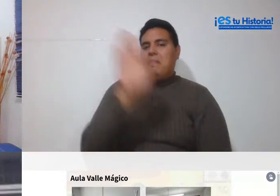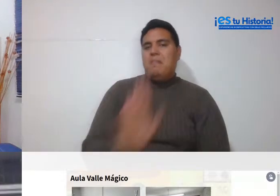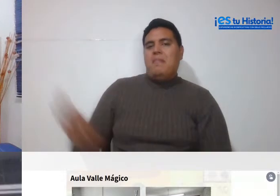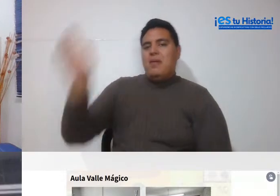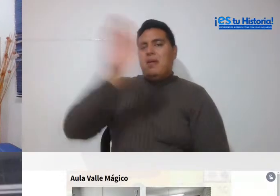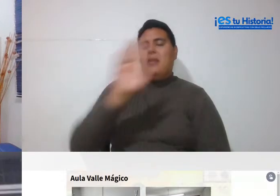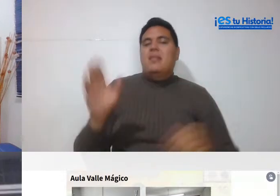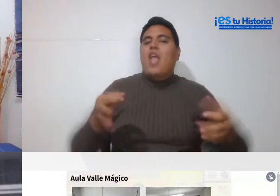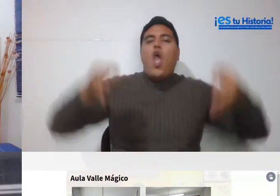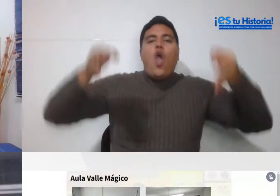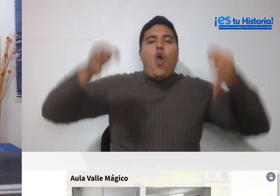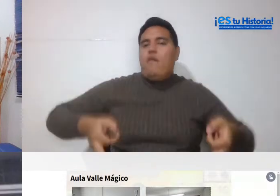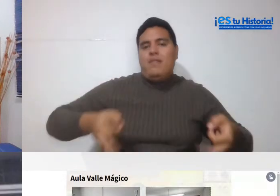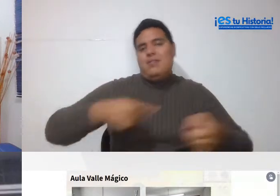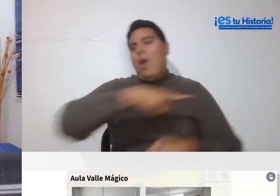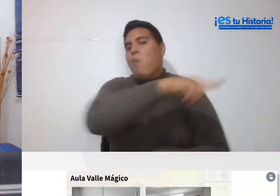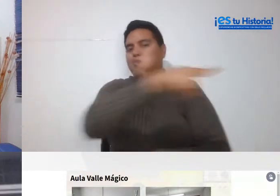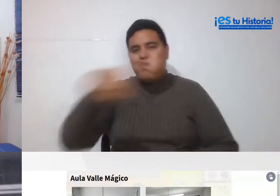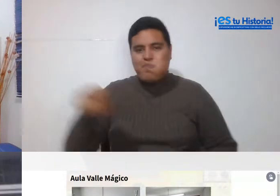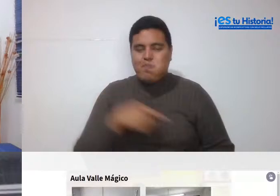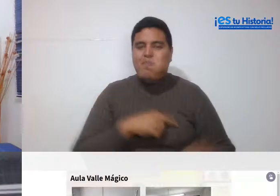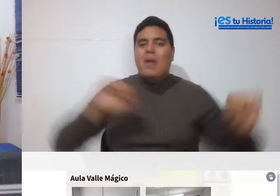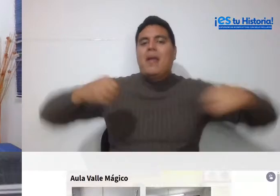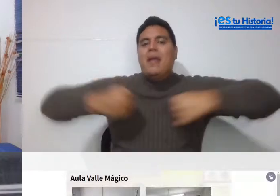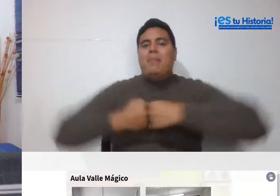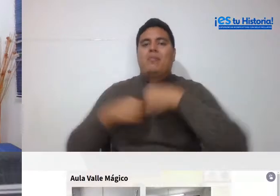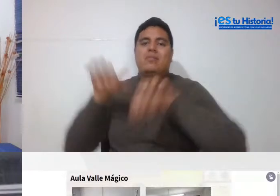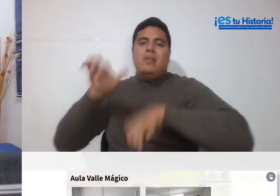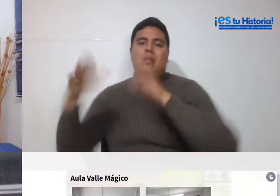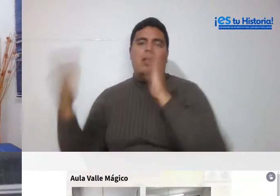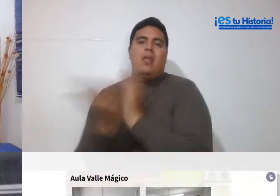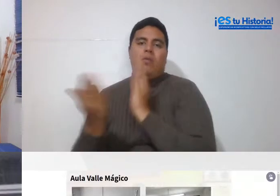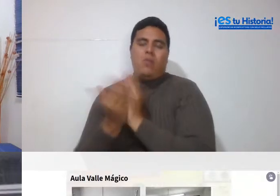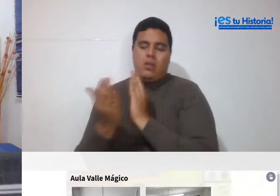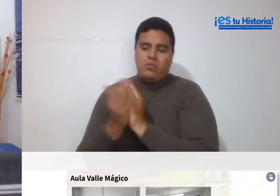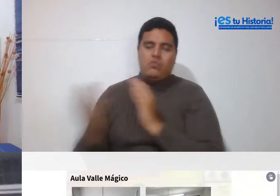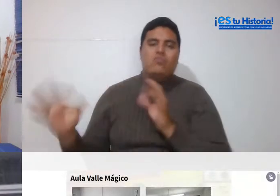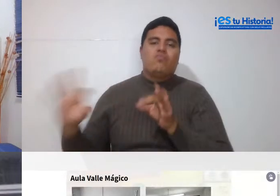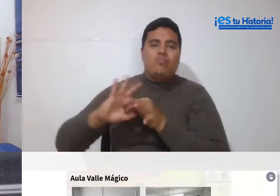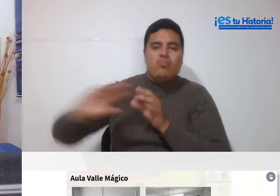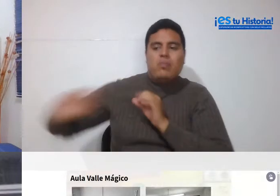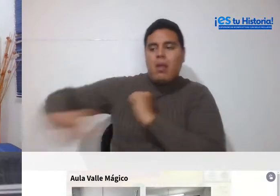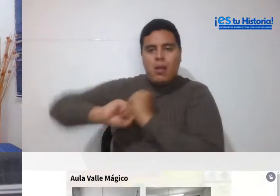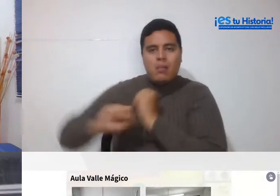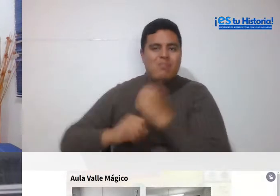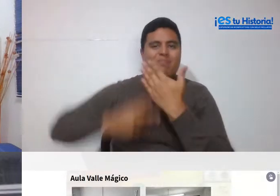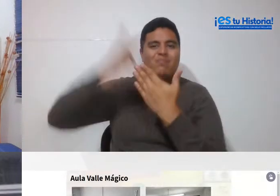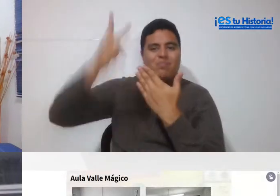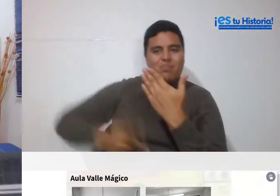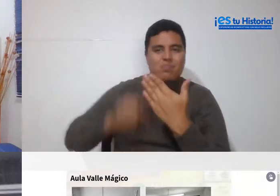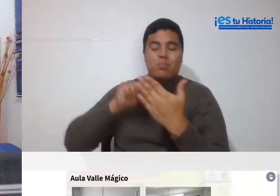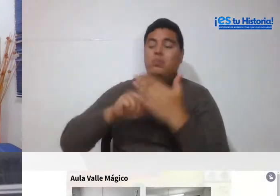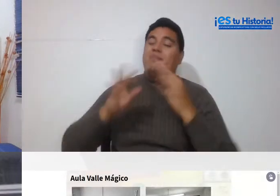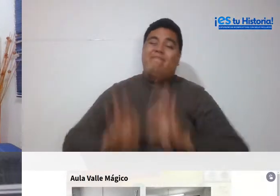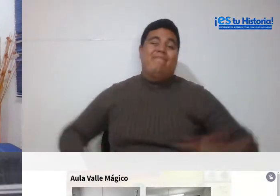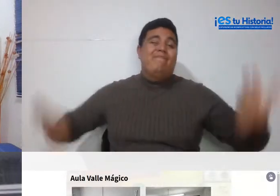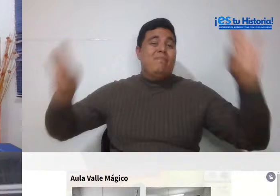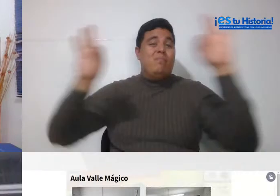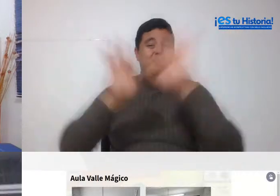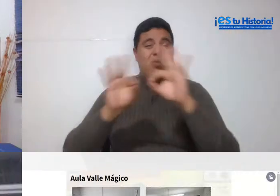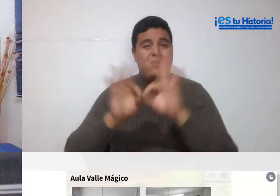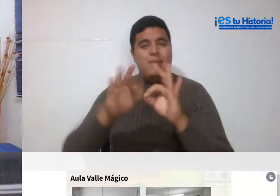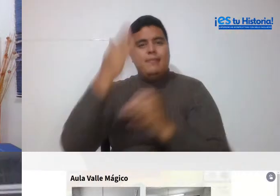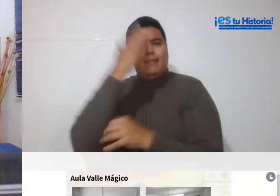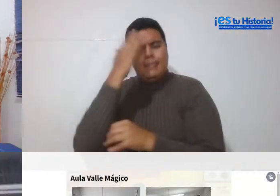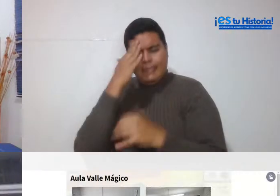oficiales, en el marco de, con la Secretaría, con el apoyo de la Secretaría de Educación del Departamento del Valle del Cauca, en el marco de ese proyecto tan importante, el cual es